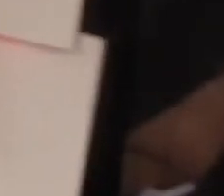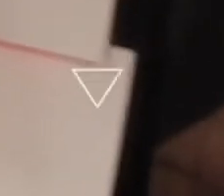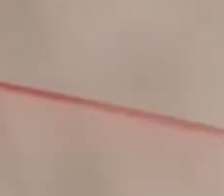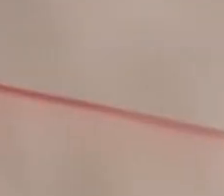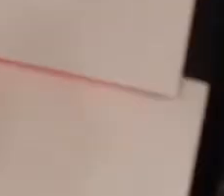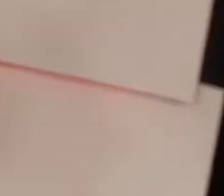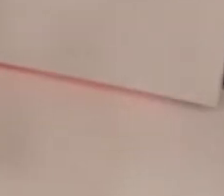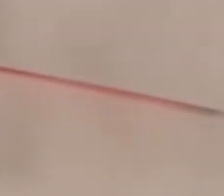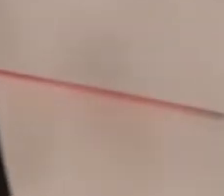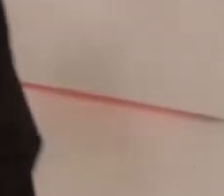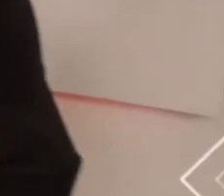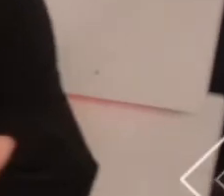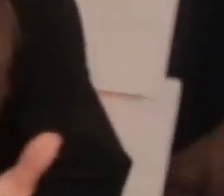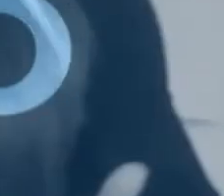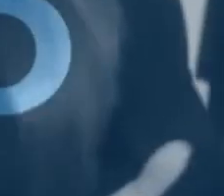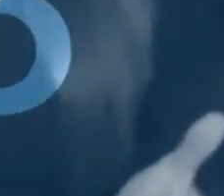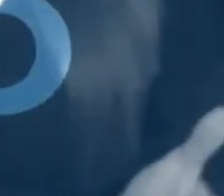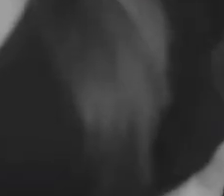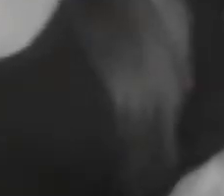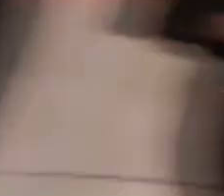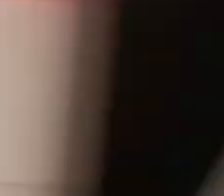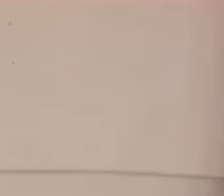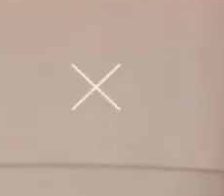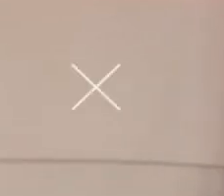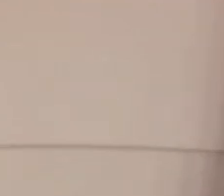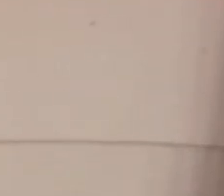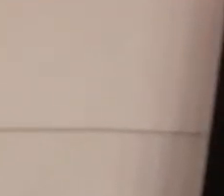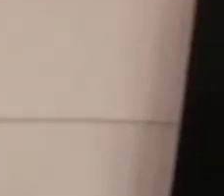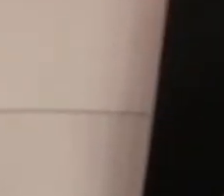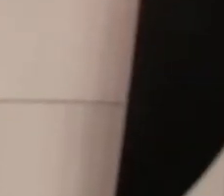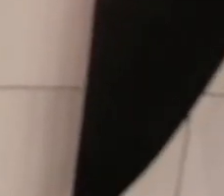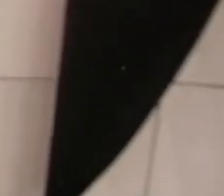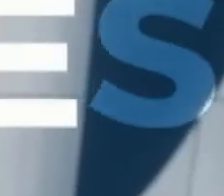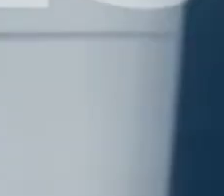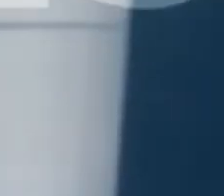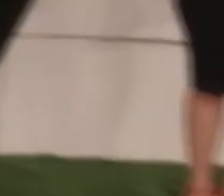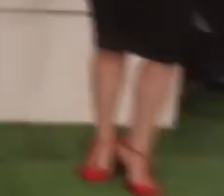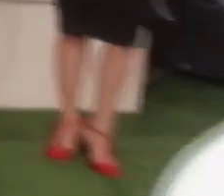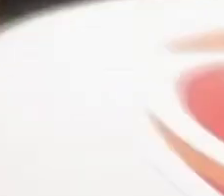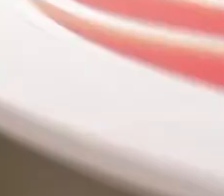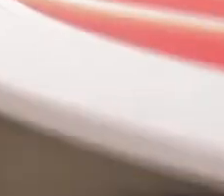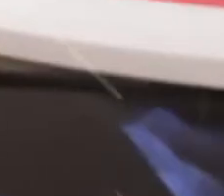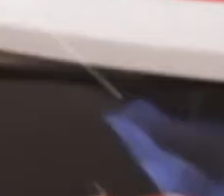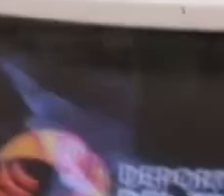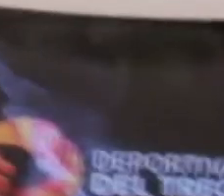Los pioneros en fútbol femenino. Los deportes nos involucra a todos.